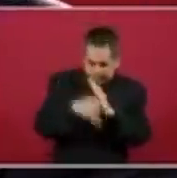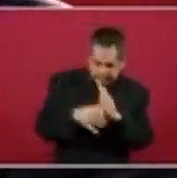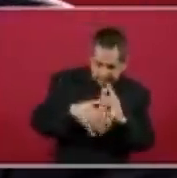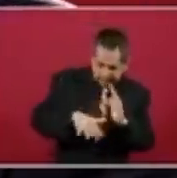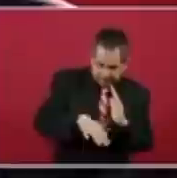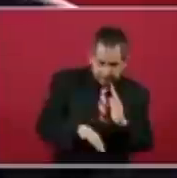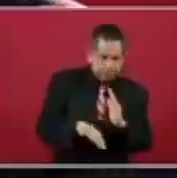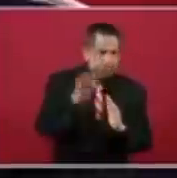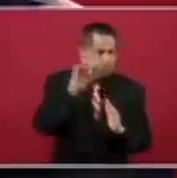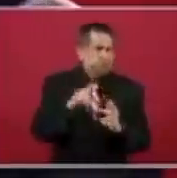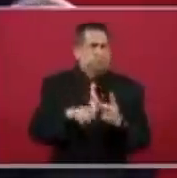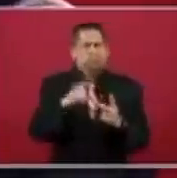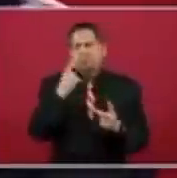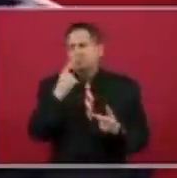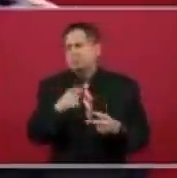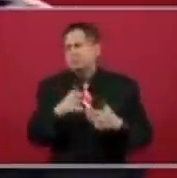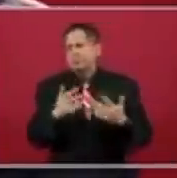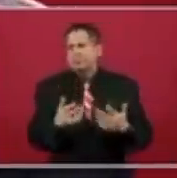de